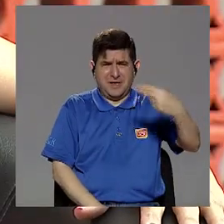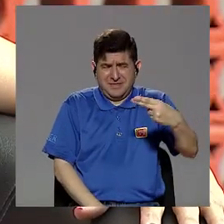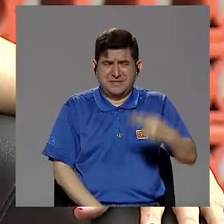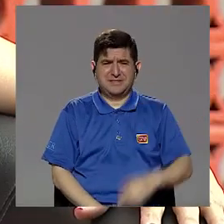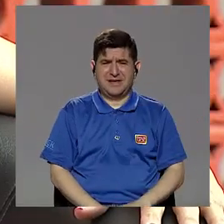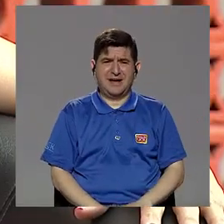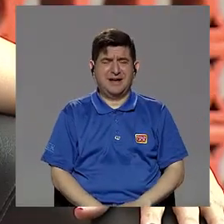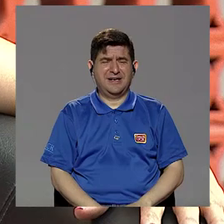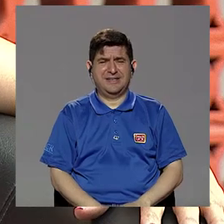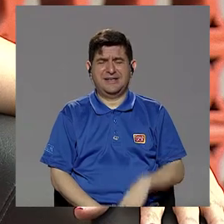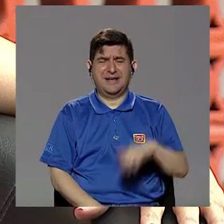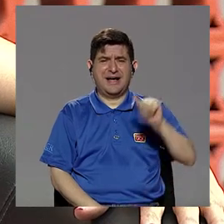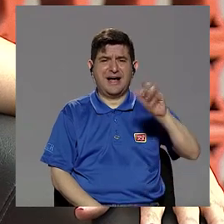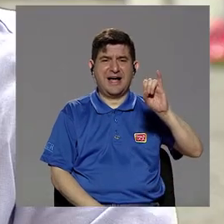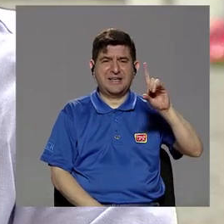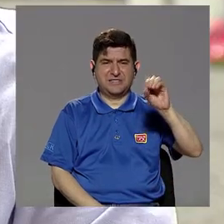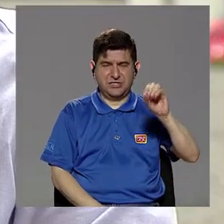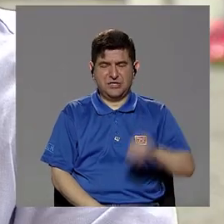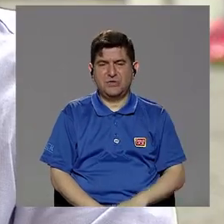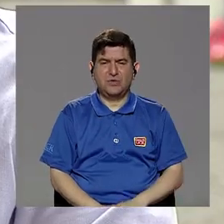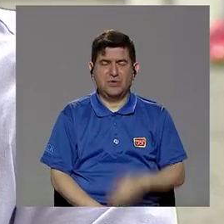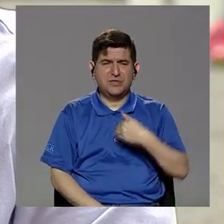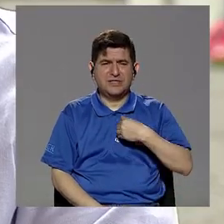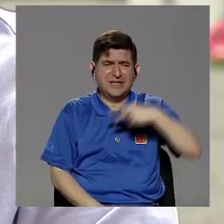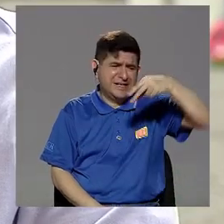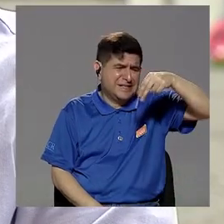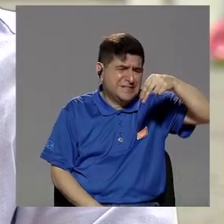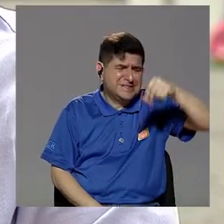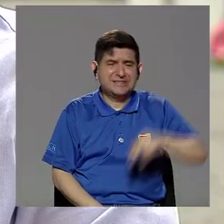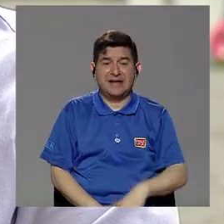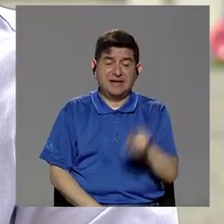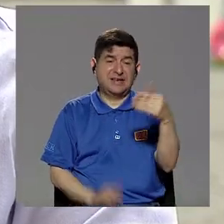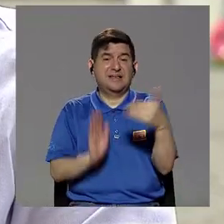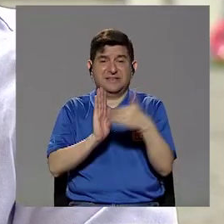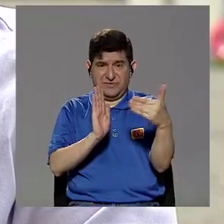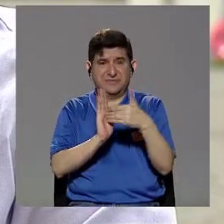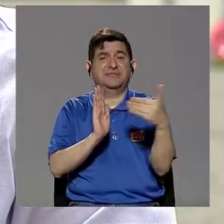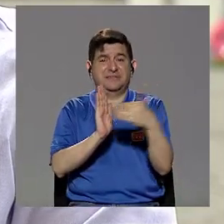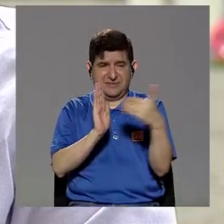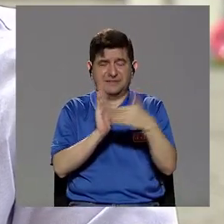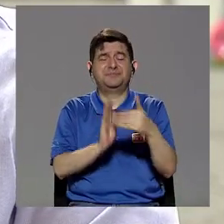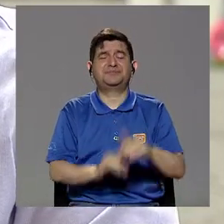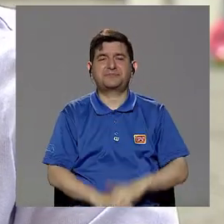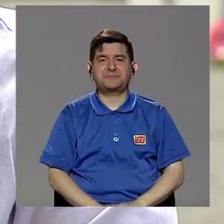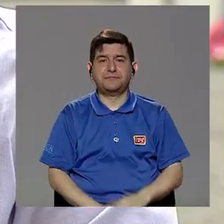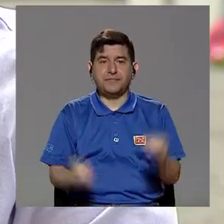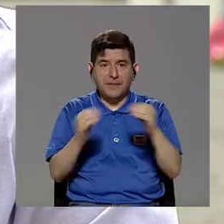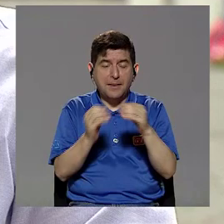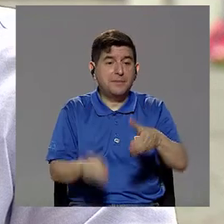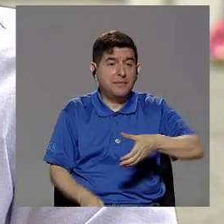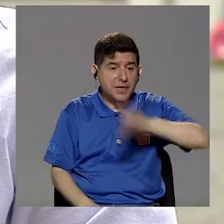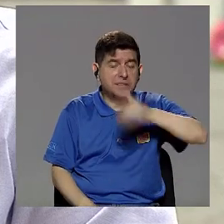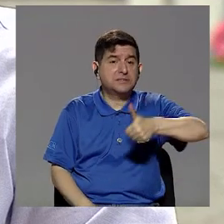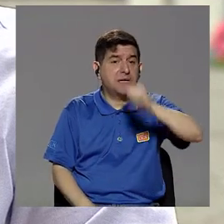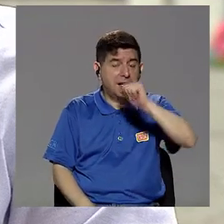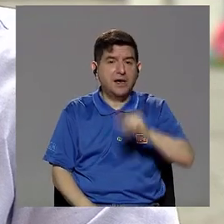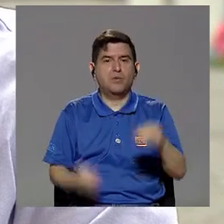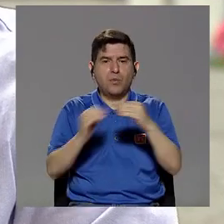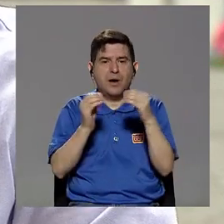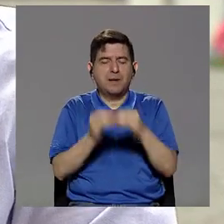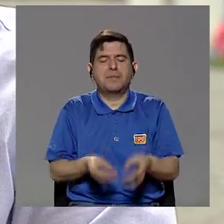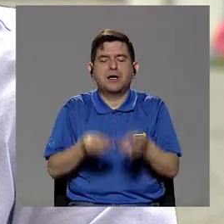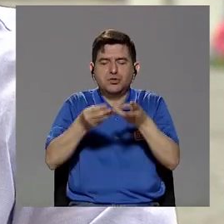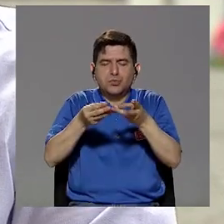sea, tiene un pH muy ácido, tiene mucho condimento, tiene mucha sal y esto nos va a irritar la vejiga. Entre más agüita tome uno,